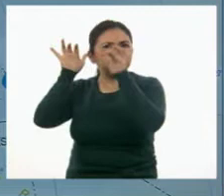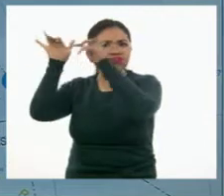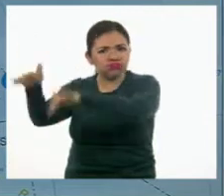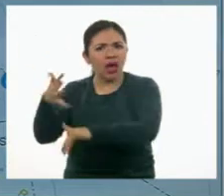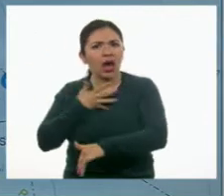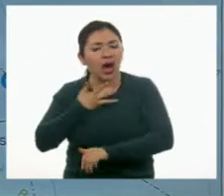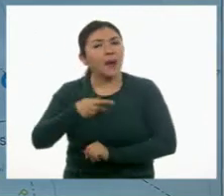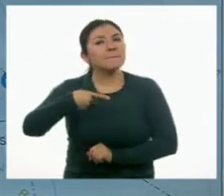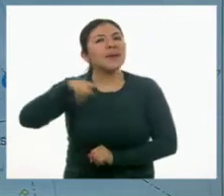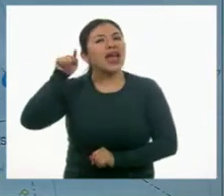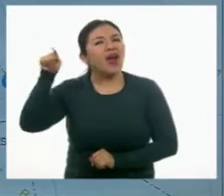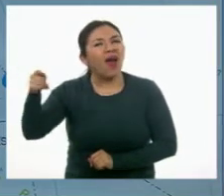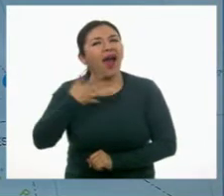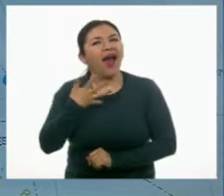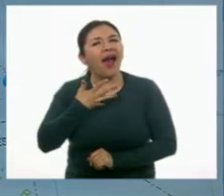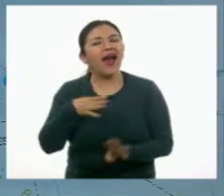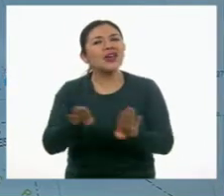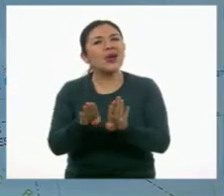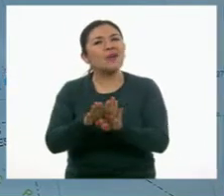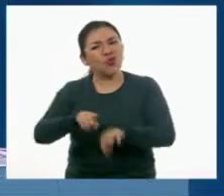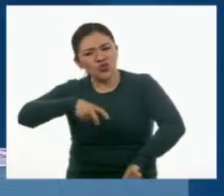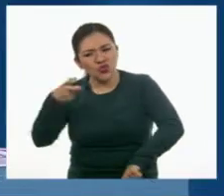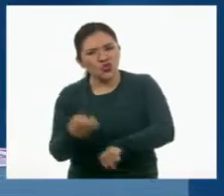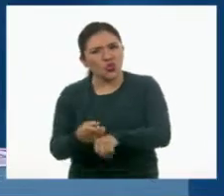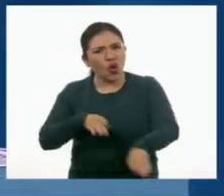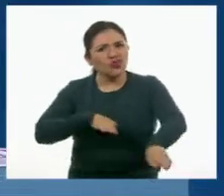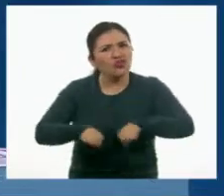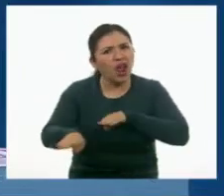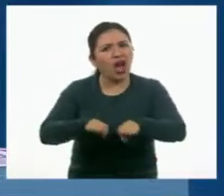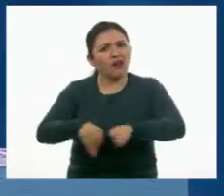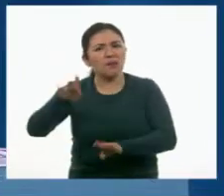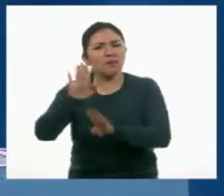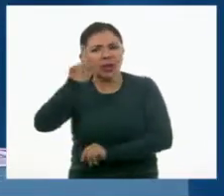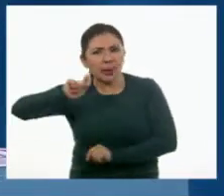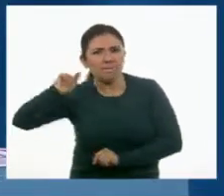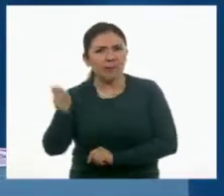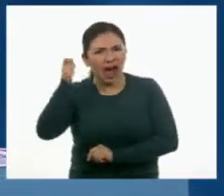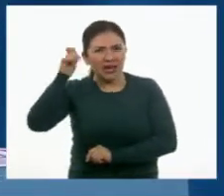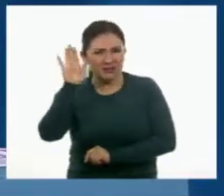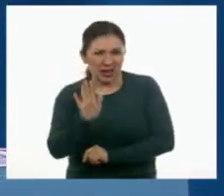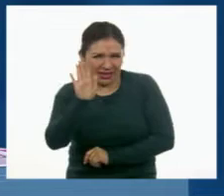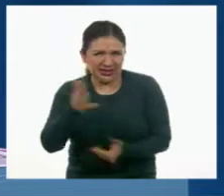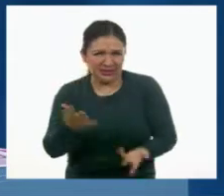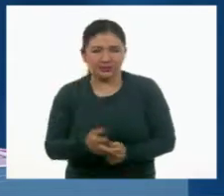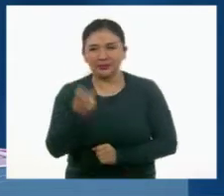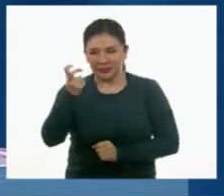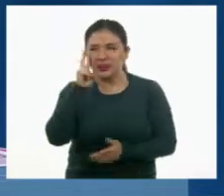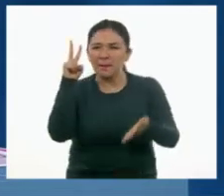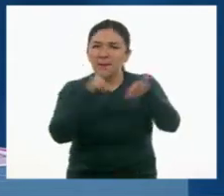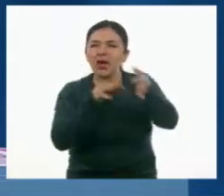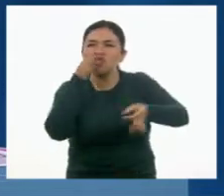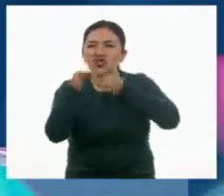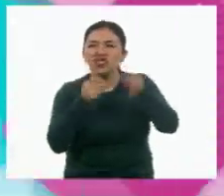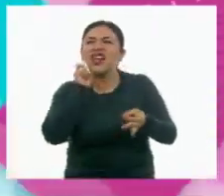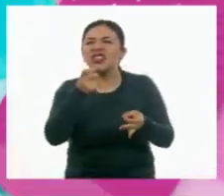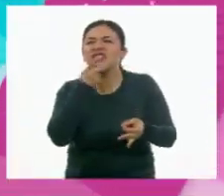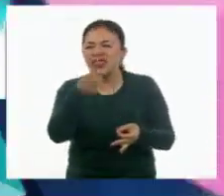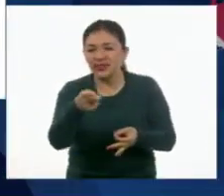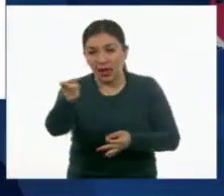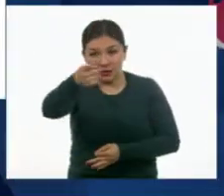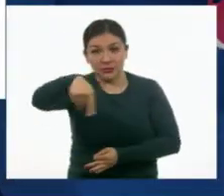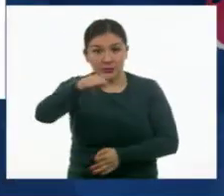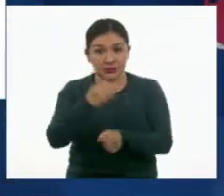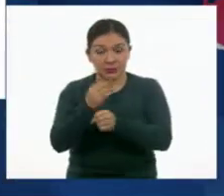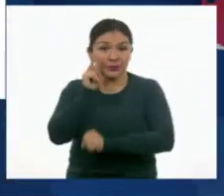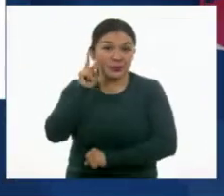algunas situaciones de explotación de las personas. Entonces vamos a leer la nota precisamente para comentarla, y en casa te voy a